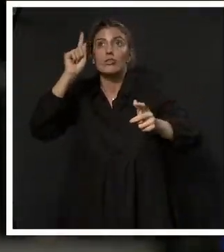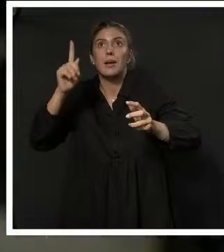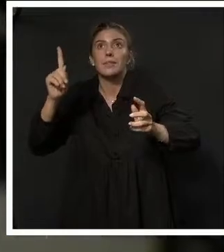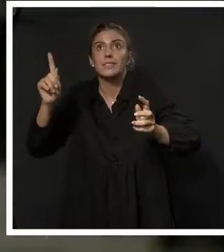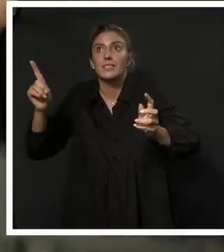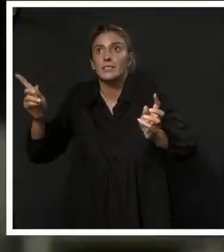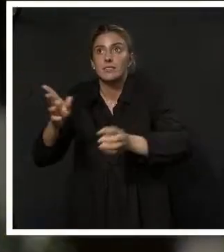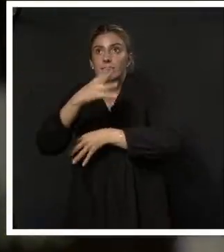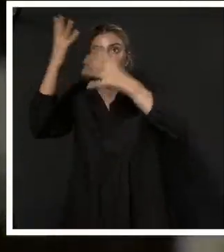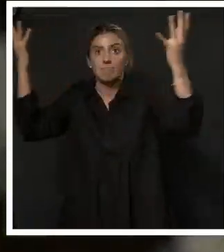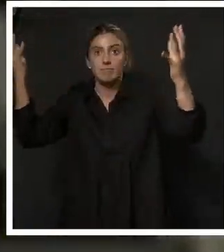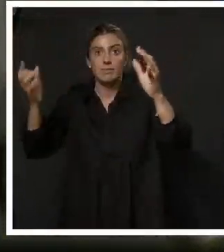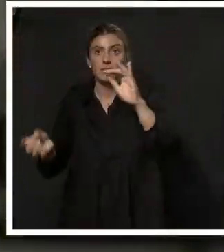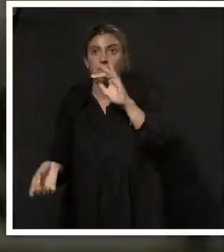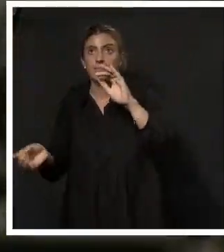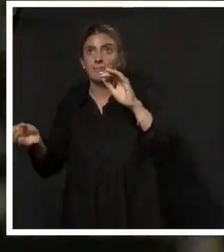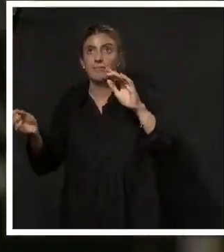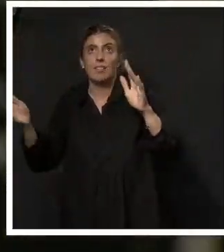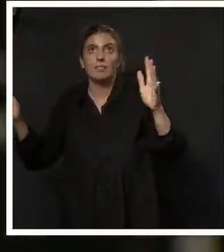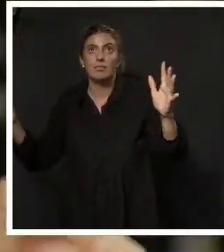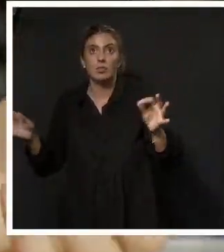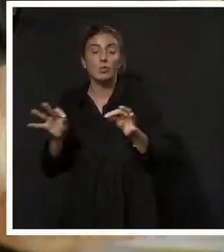algún momento